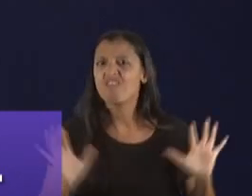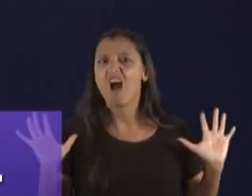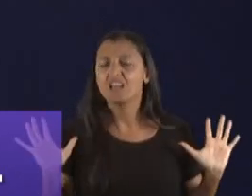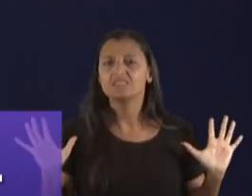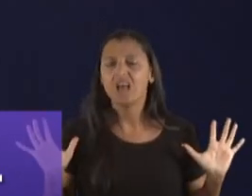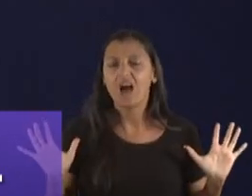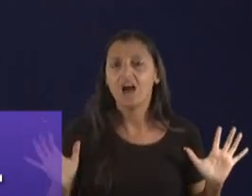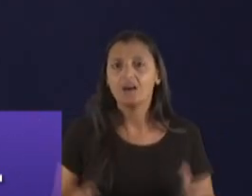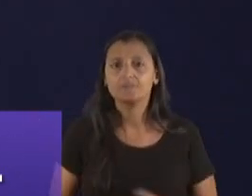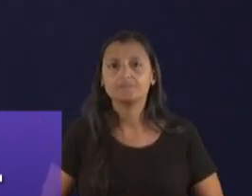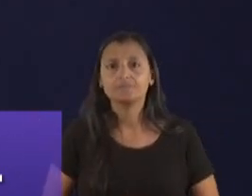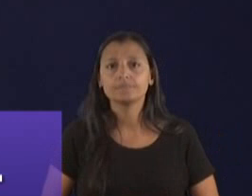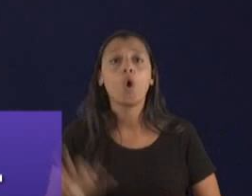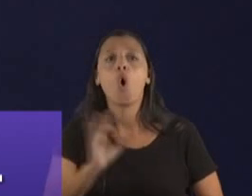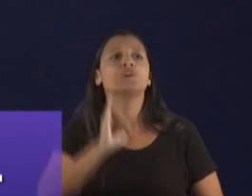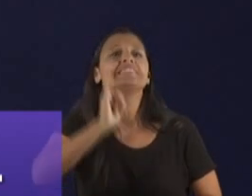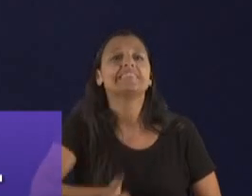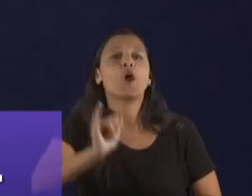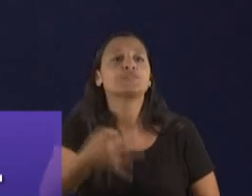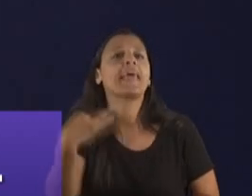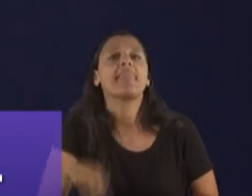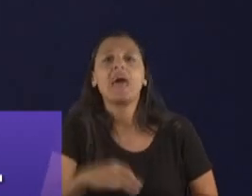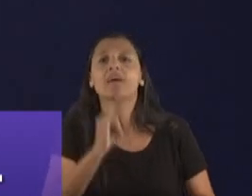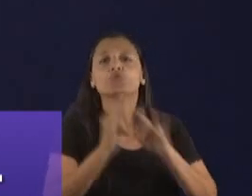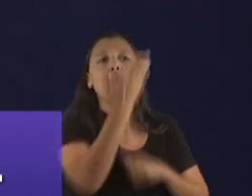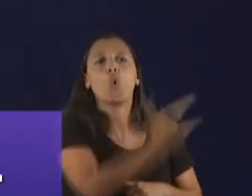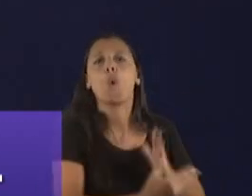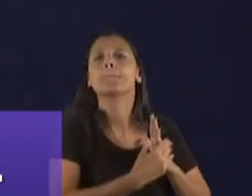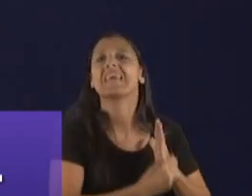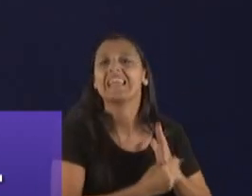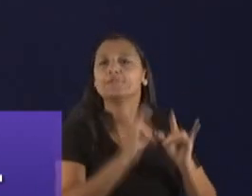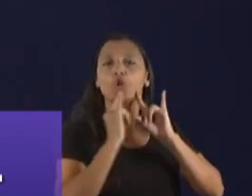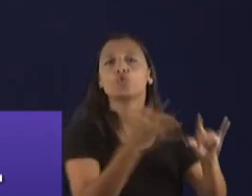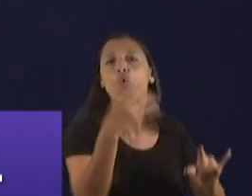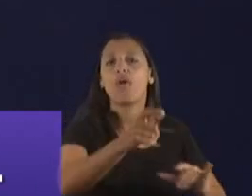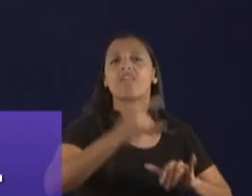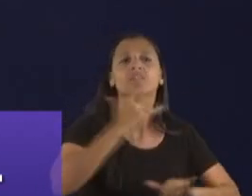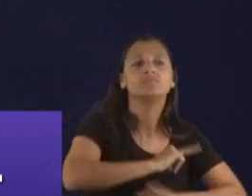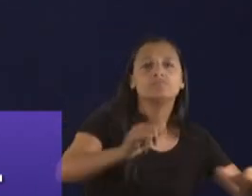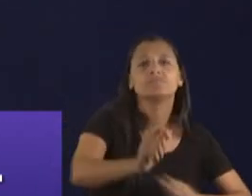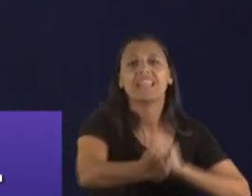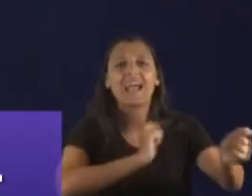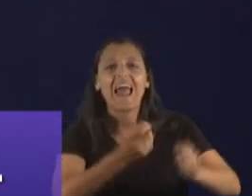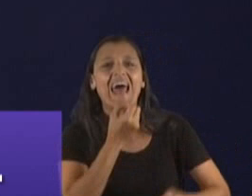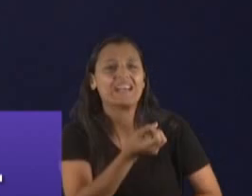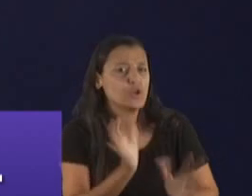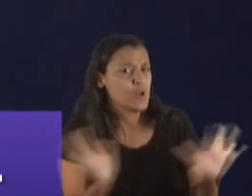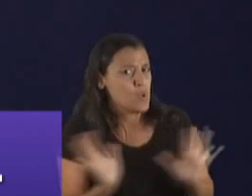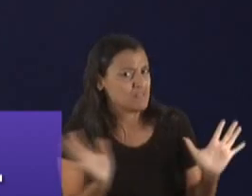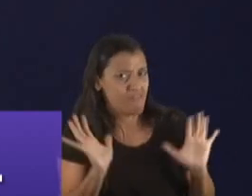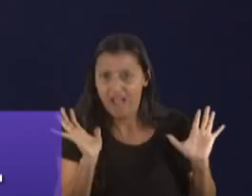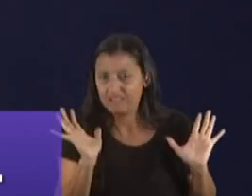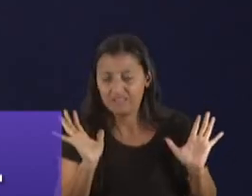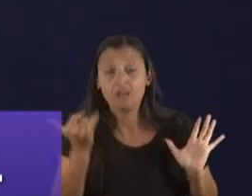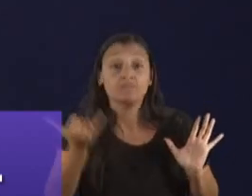que efectivamente o necesariamente los ministros tengan que hacer declaraciones permanentemente, y de hecho en muchos de